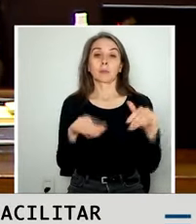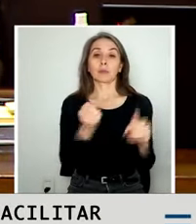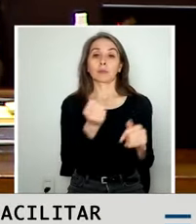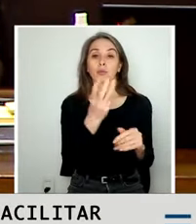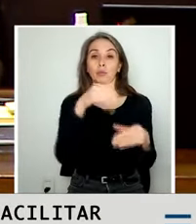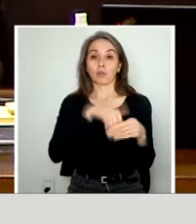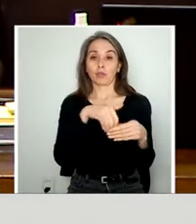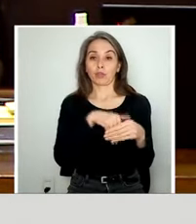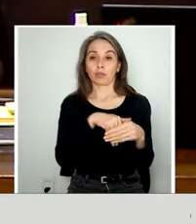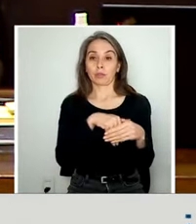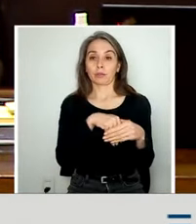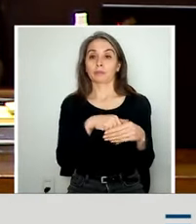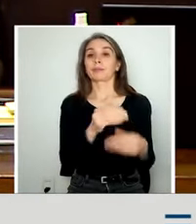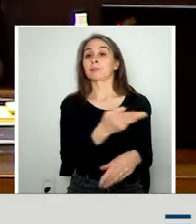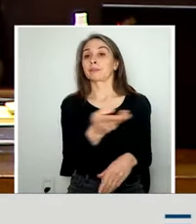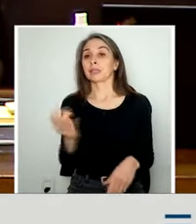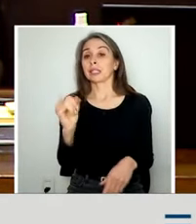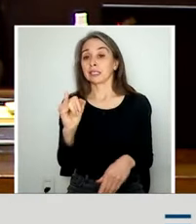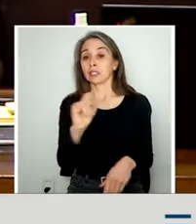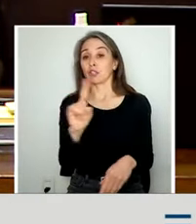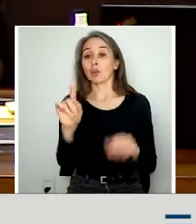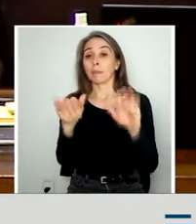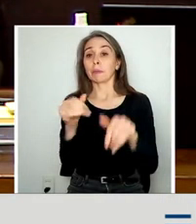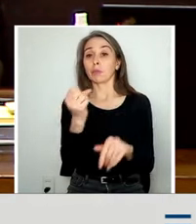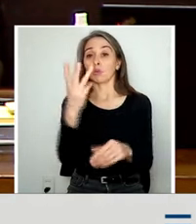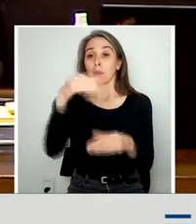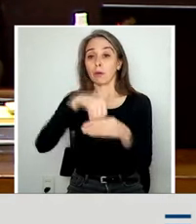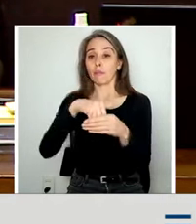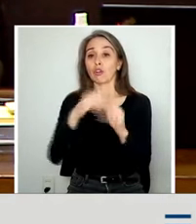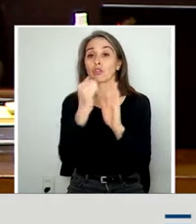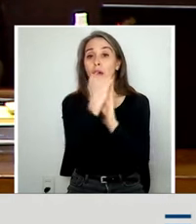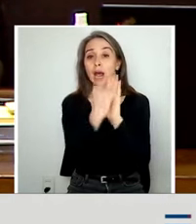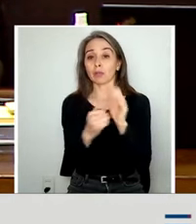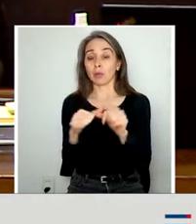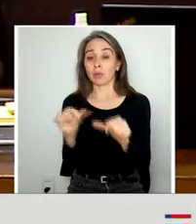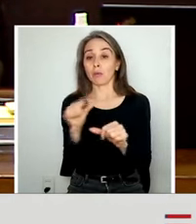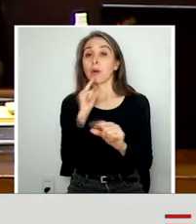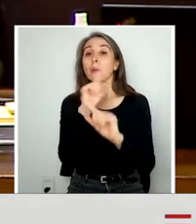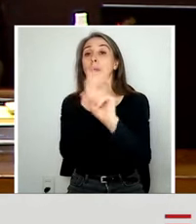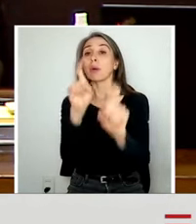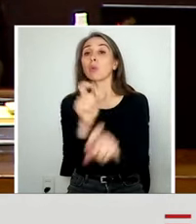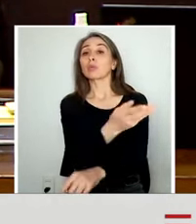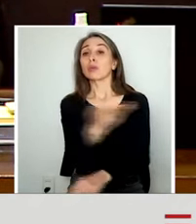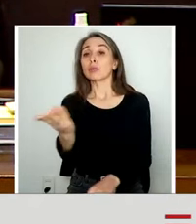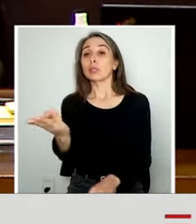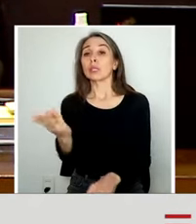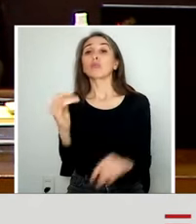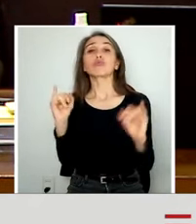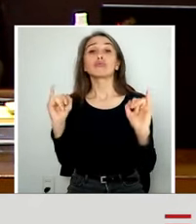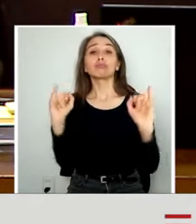si le parece con la misma votación los artículos transitorios aprobado